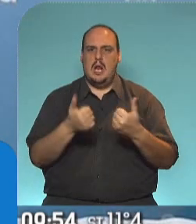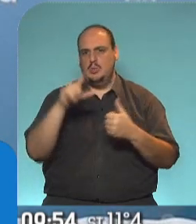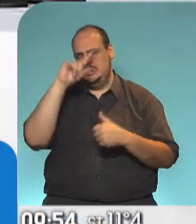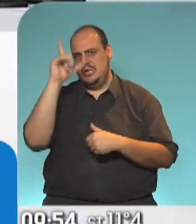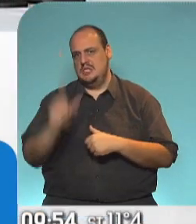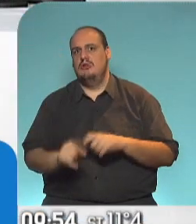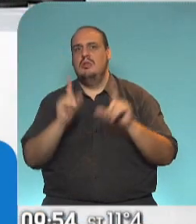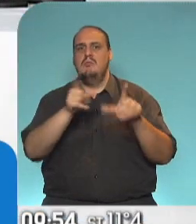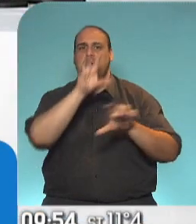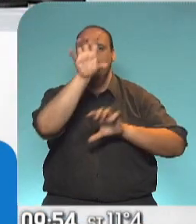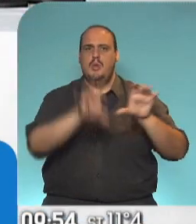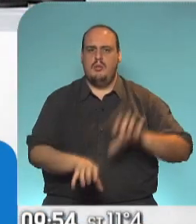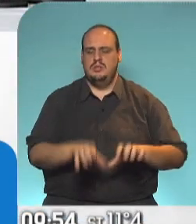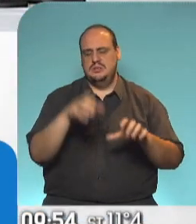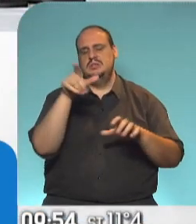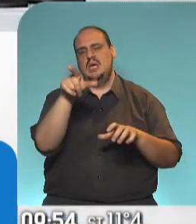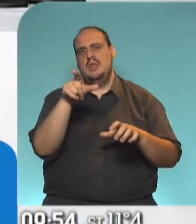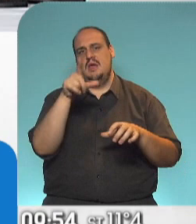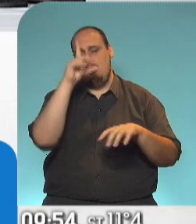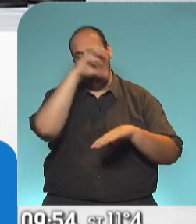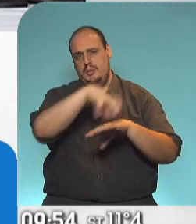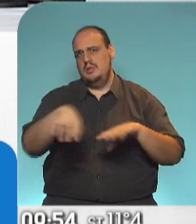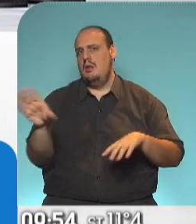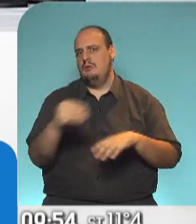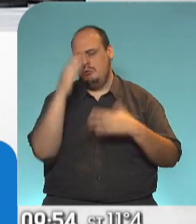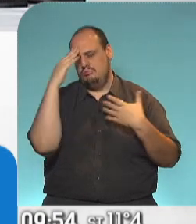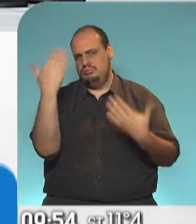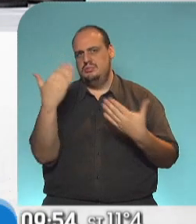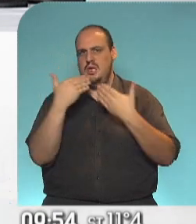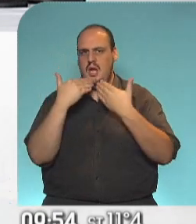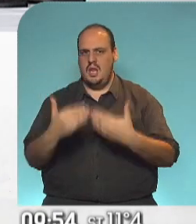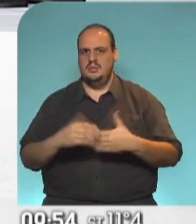24 jurisdicciones y de cada uno de los centros de salud de nuestro país muchas gracias